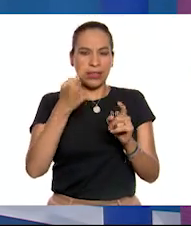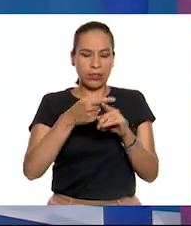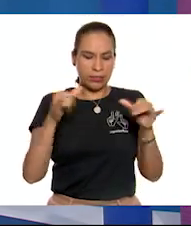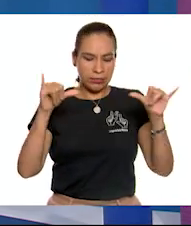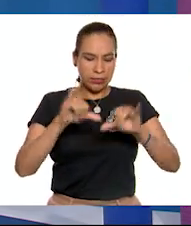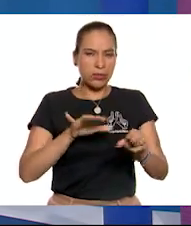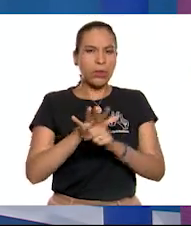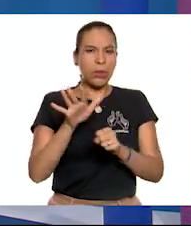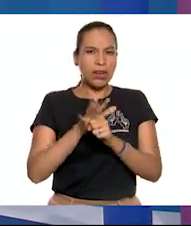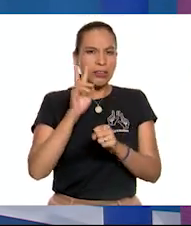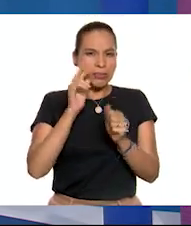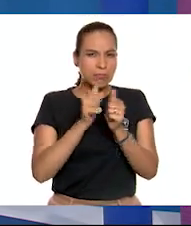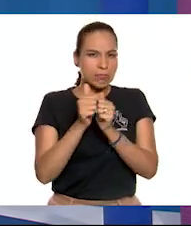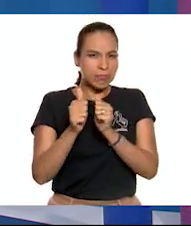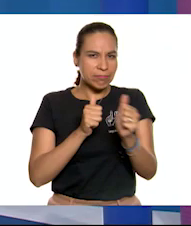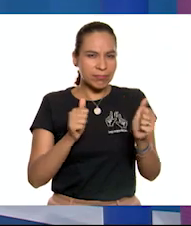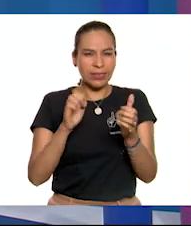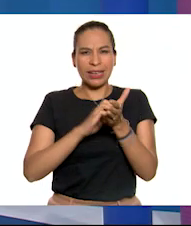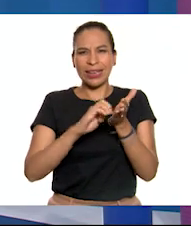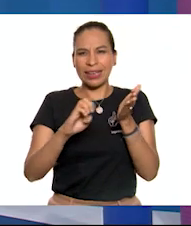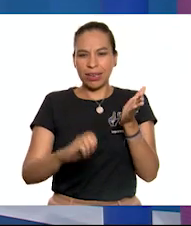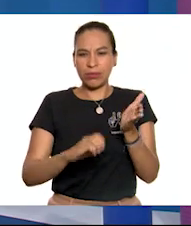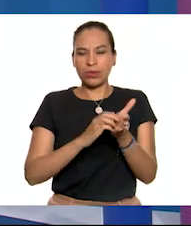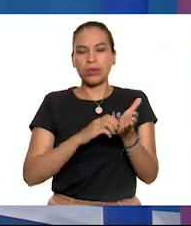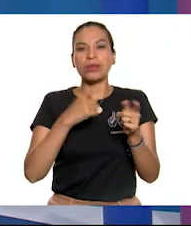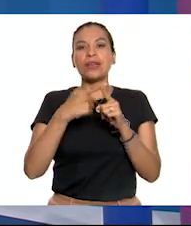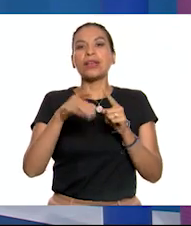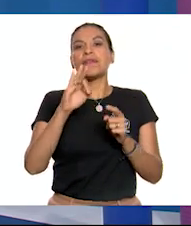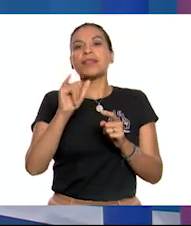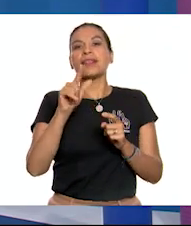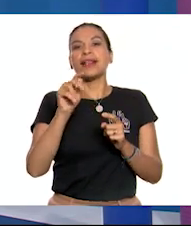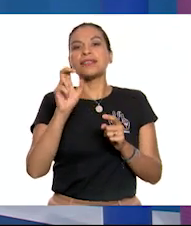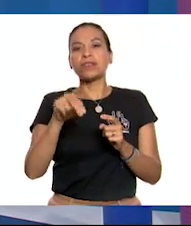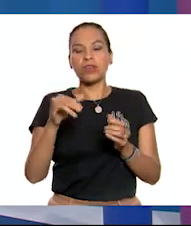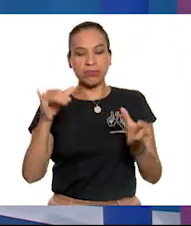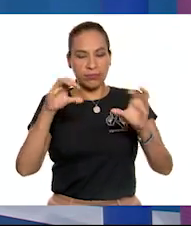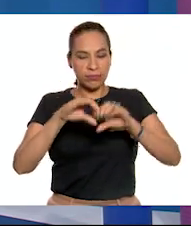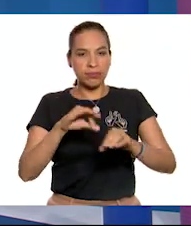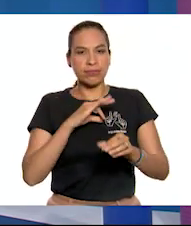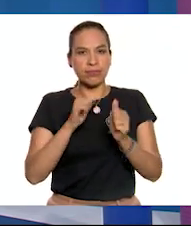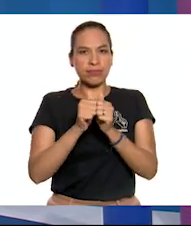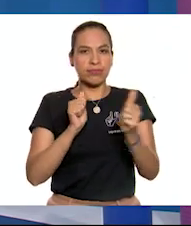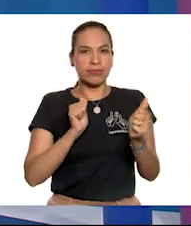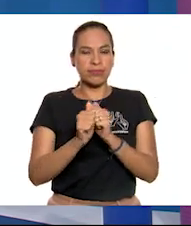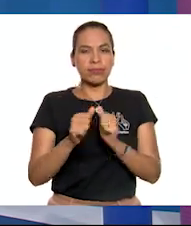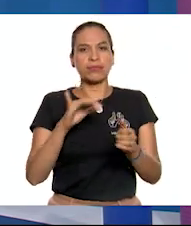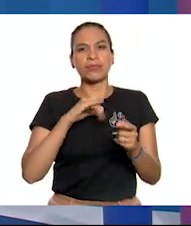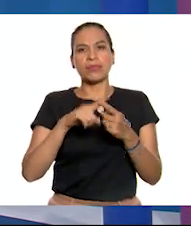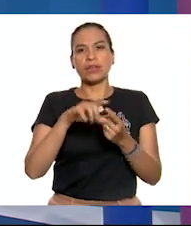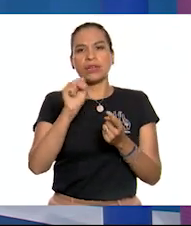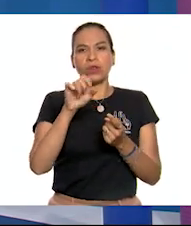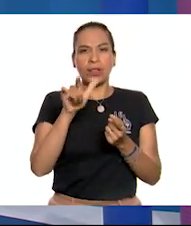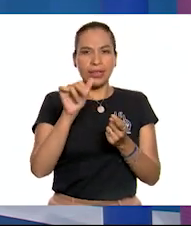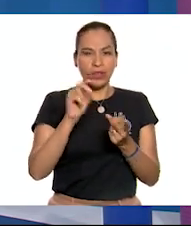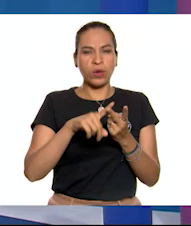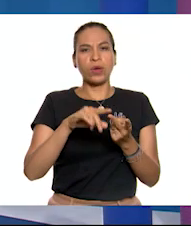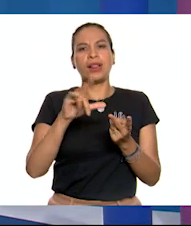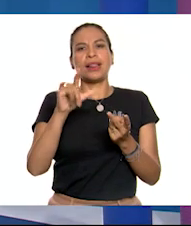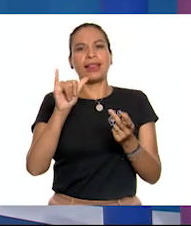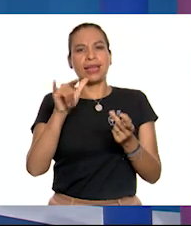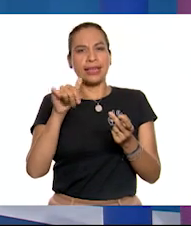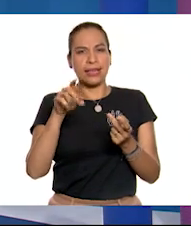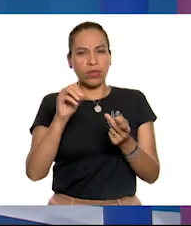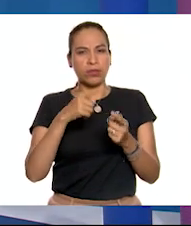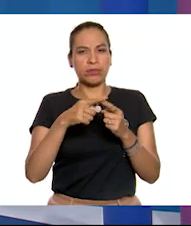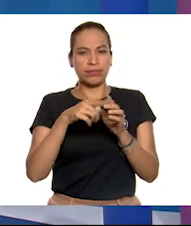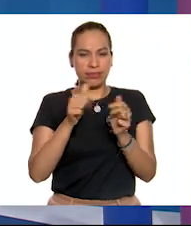mezcla que se desee separar. Por ejemplo, por medio de la filtración puede separar un sólido de un líquido. A